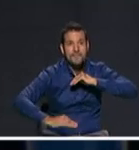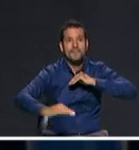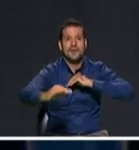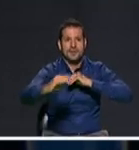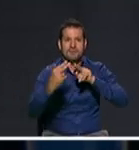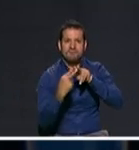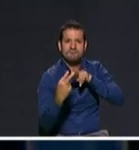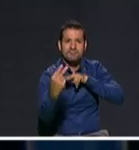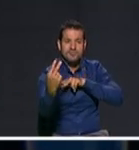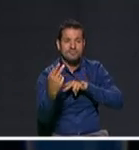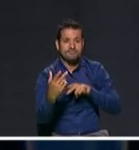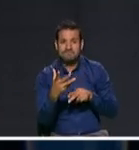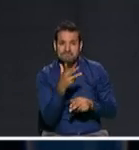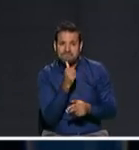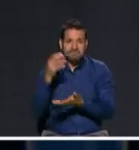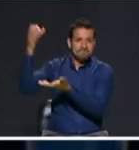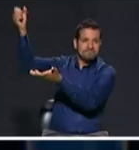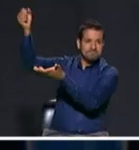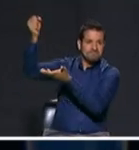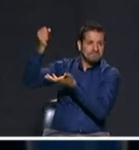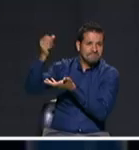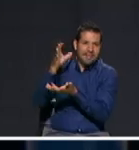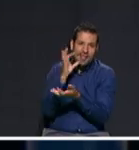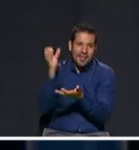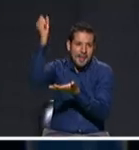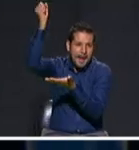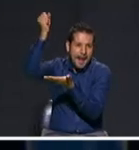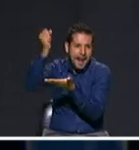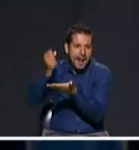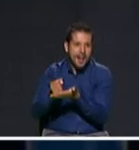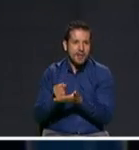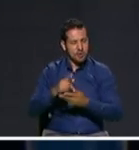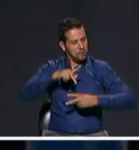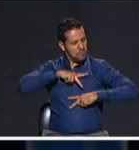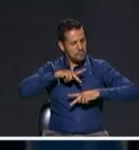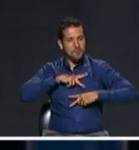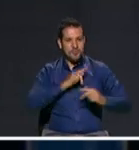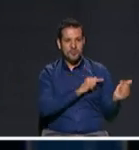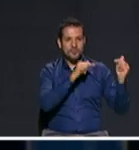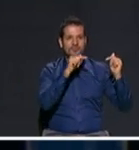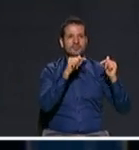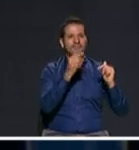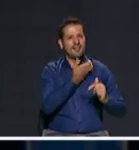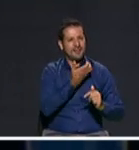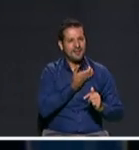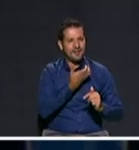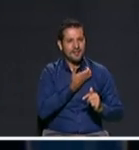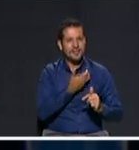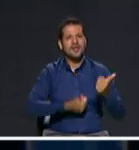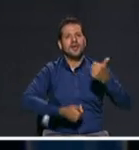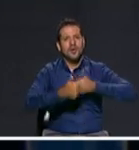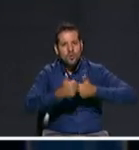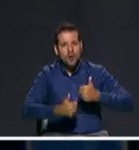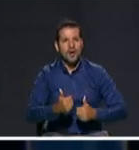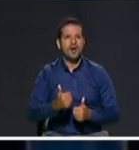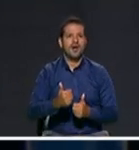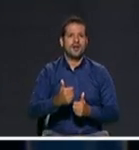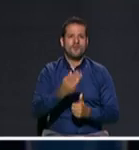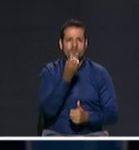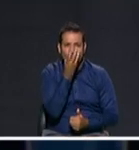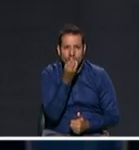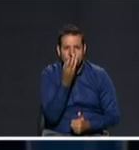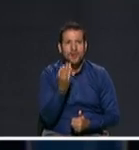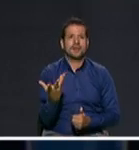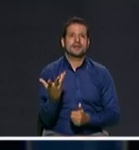si no llega el recurso de recursos propios del municipio para una primera fase conectar caribe con flores está apostándole a